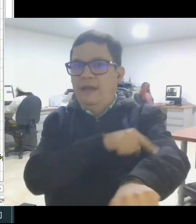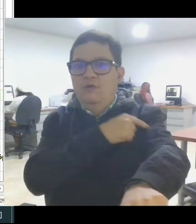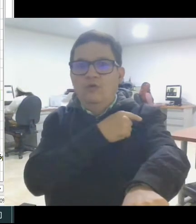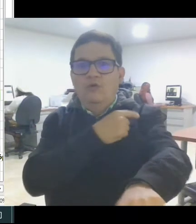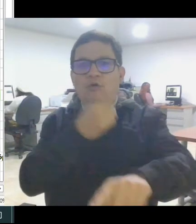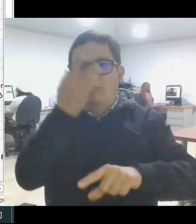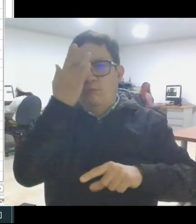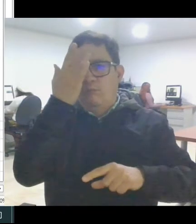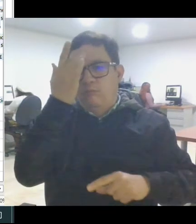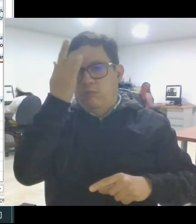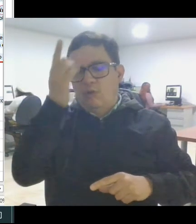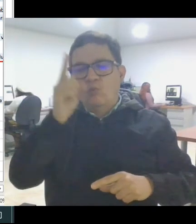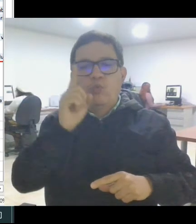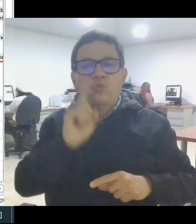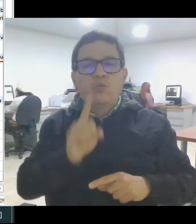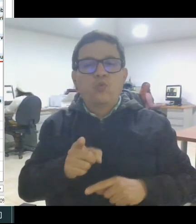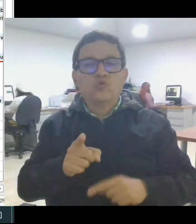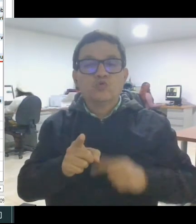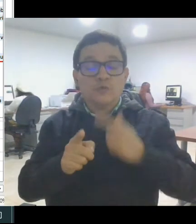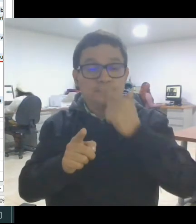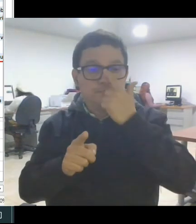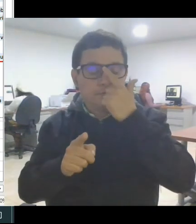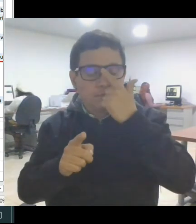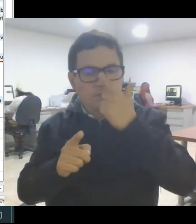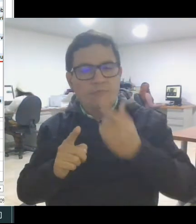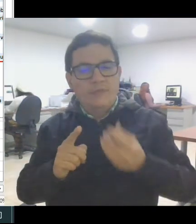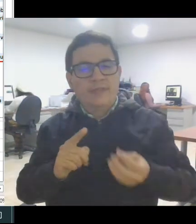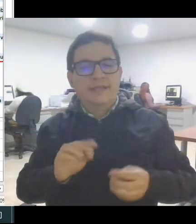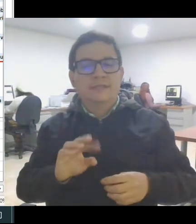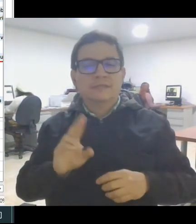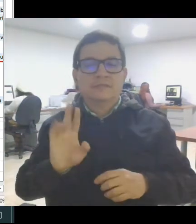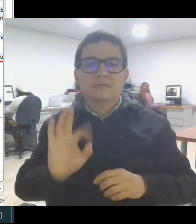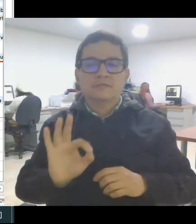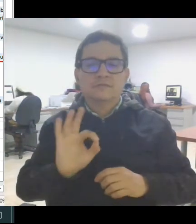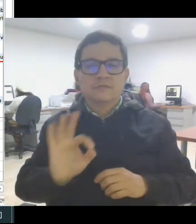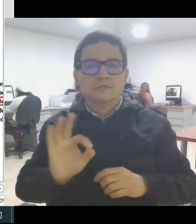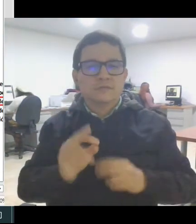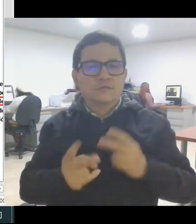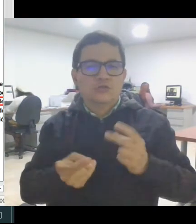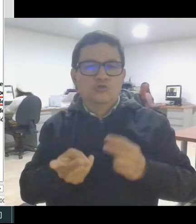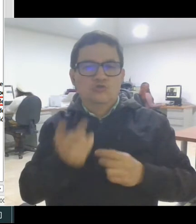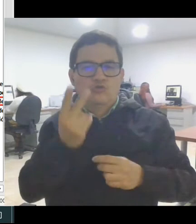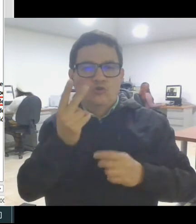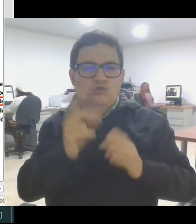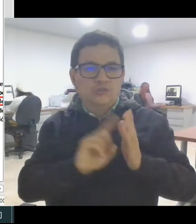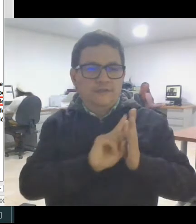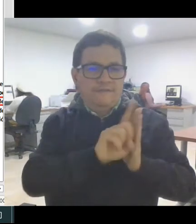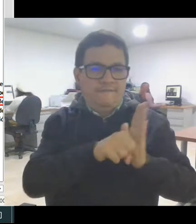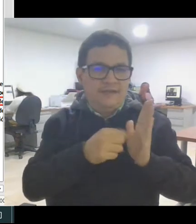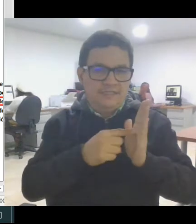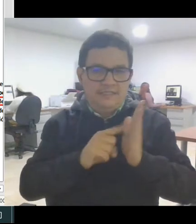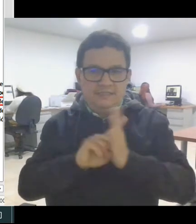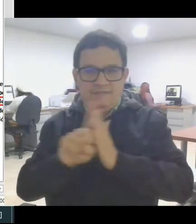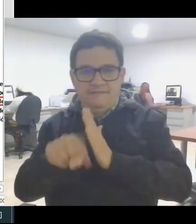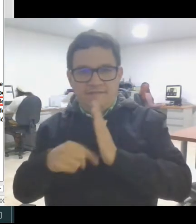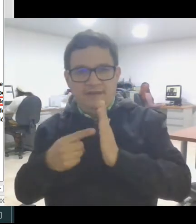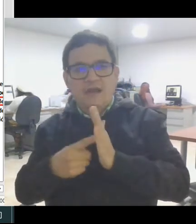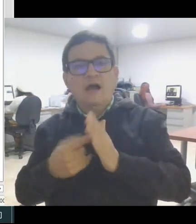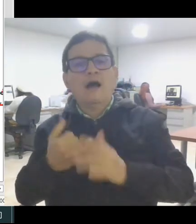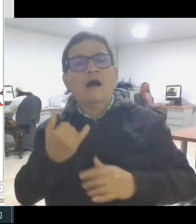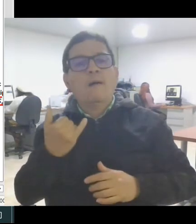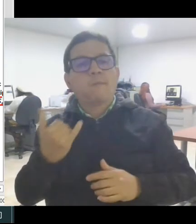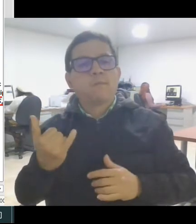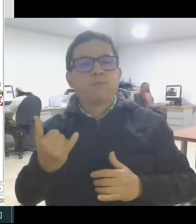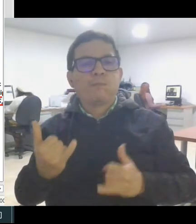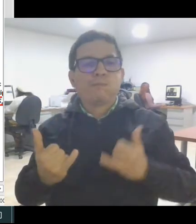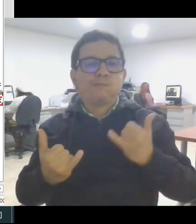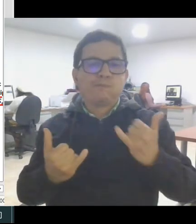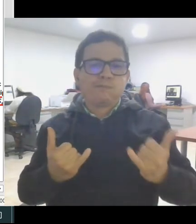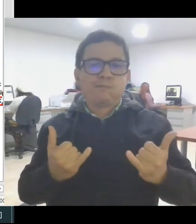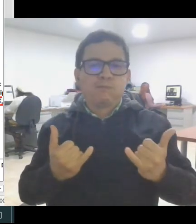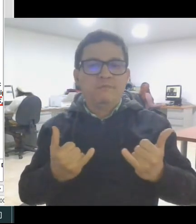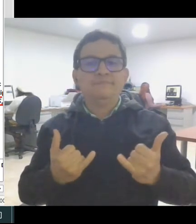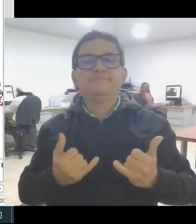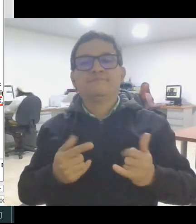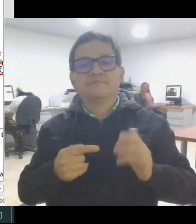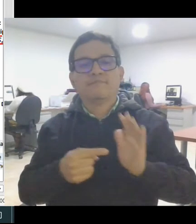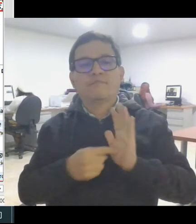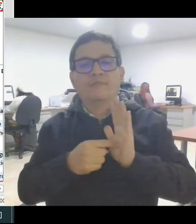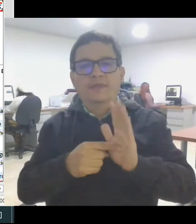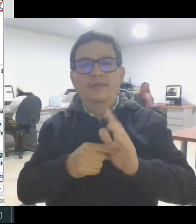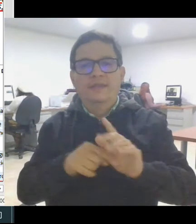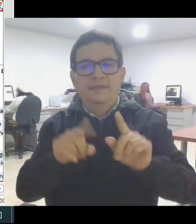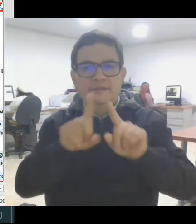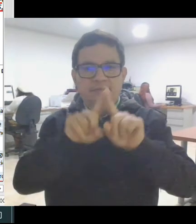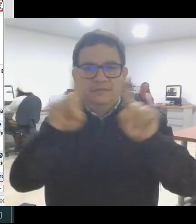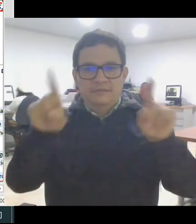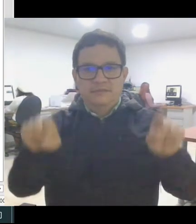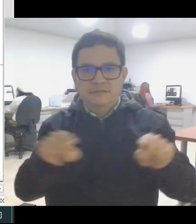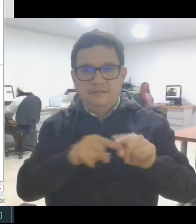que debemos considerar estas dos fases que tenemos acá. Las voy a pegar acá